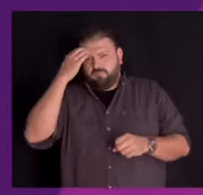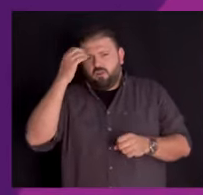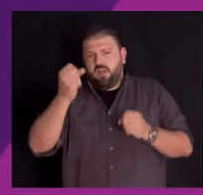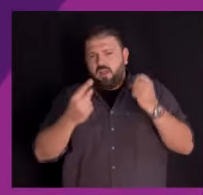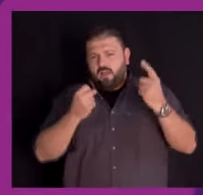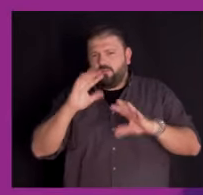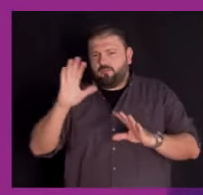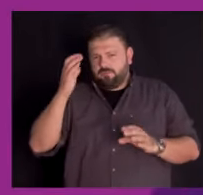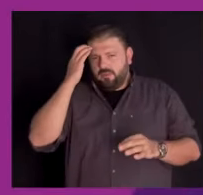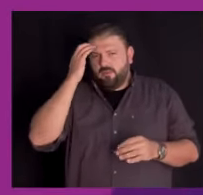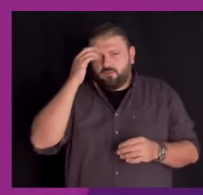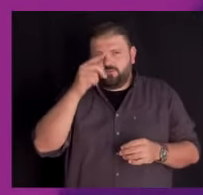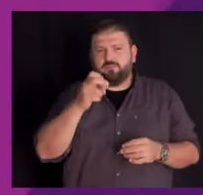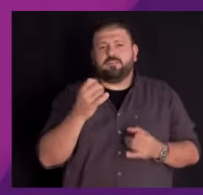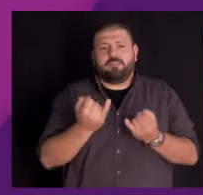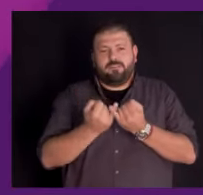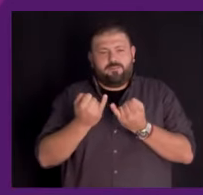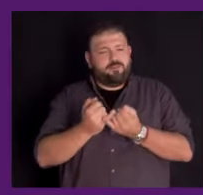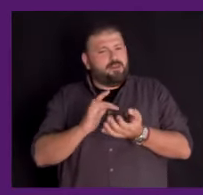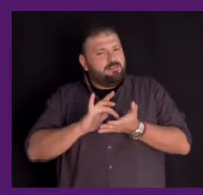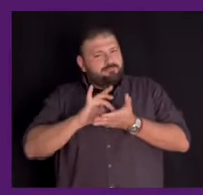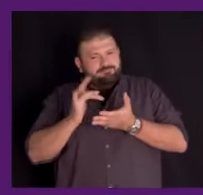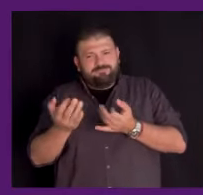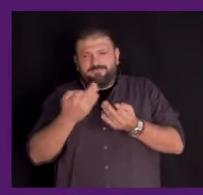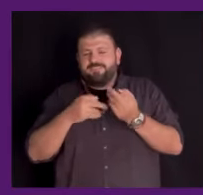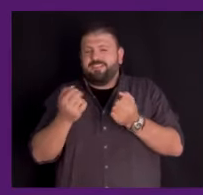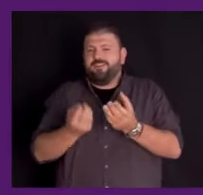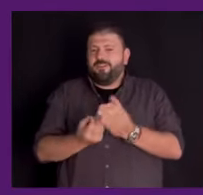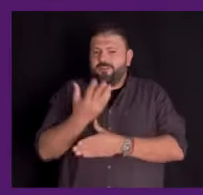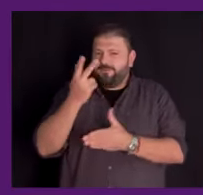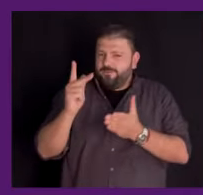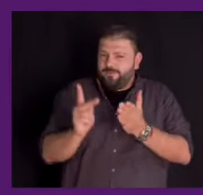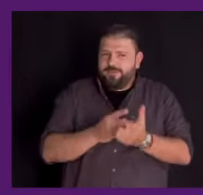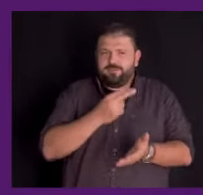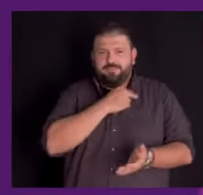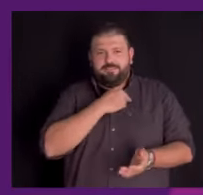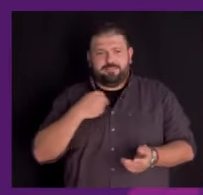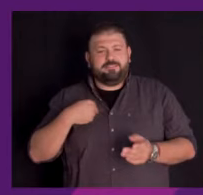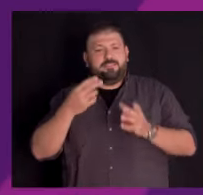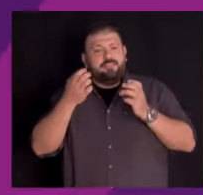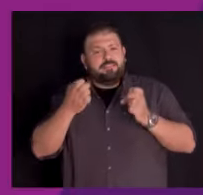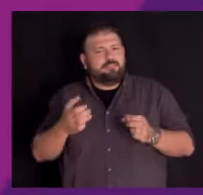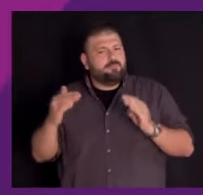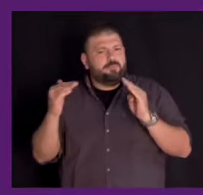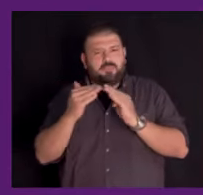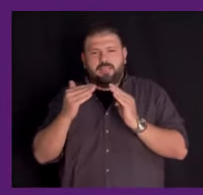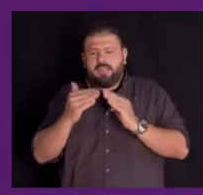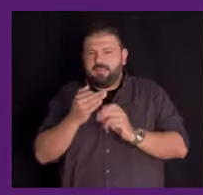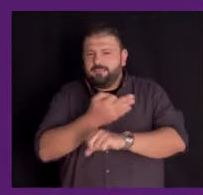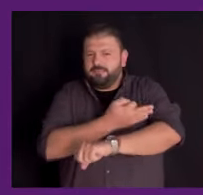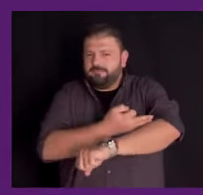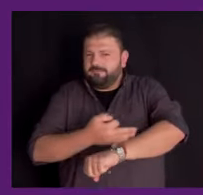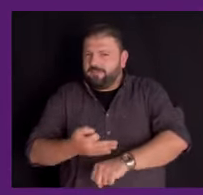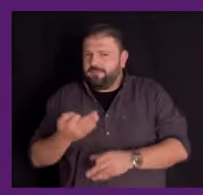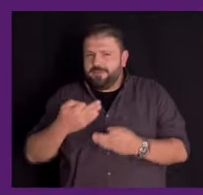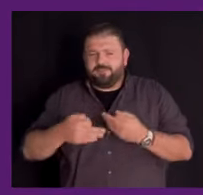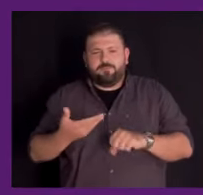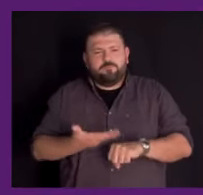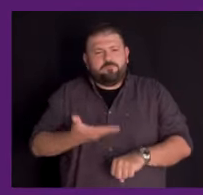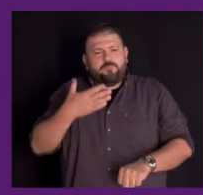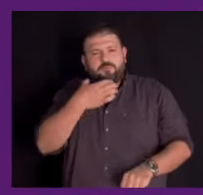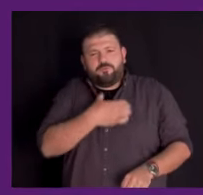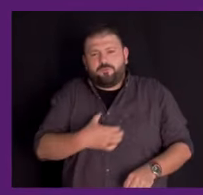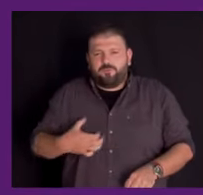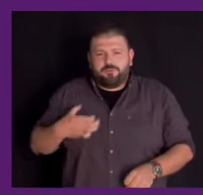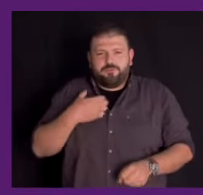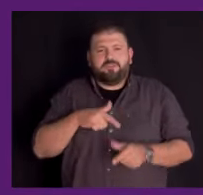un placer nuevamente tenerte con nosotros. Estamos en casa, en familia y muy contentos de que esta tarde